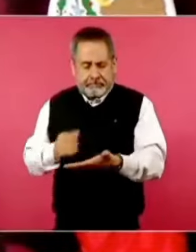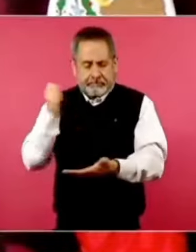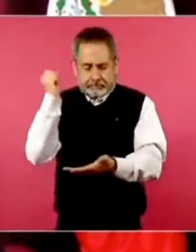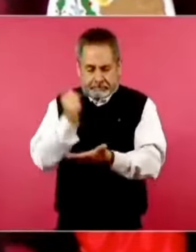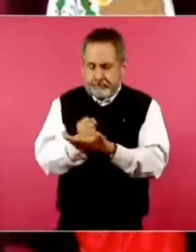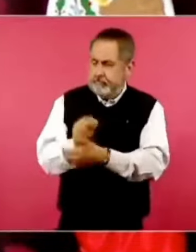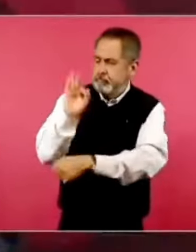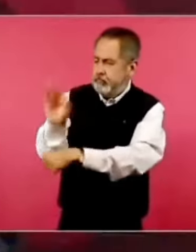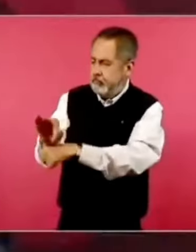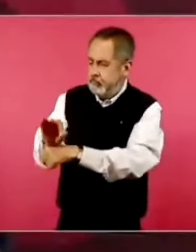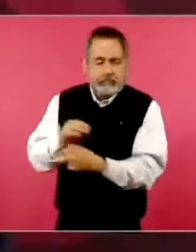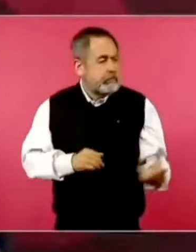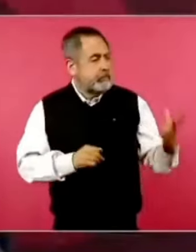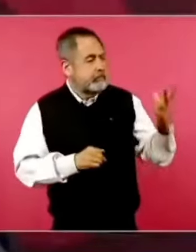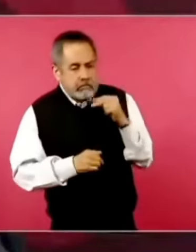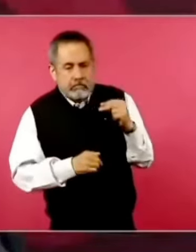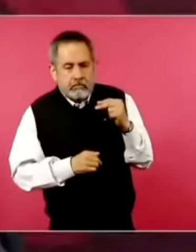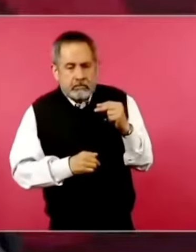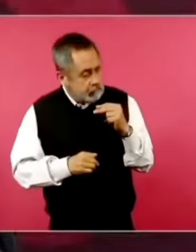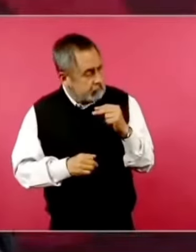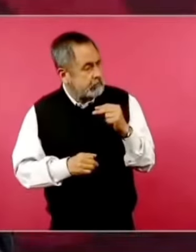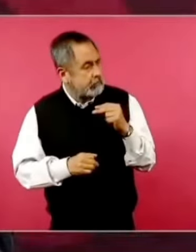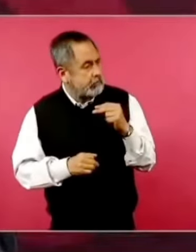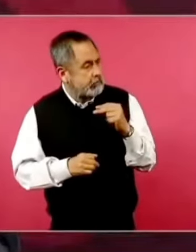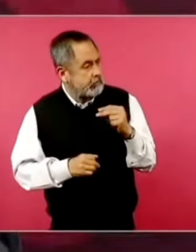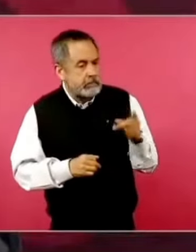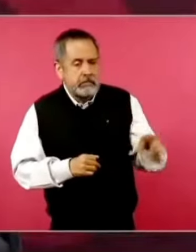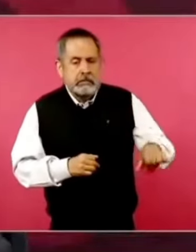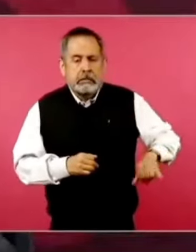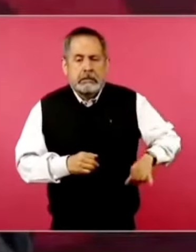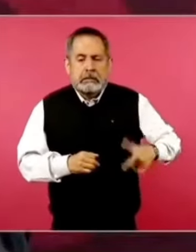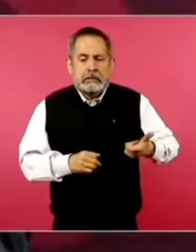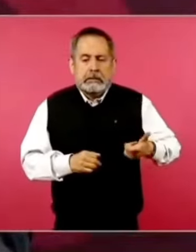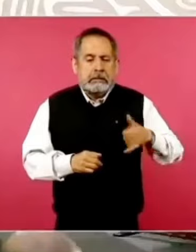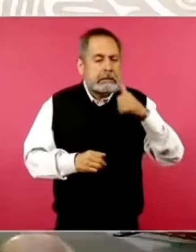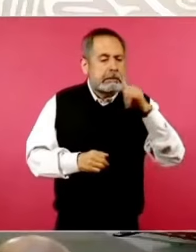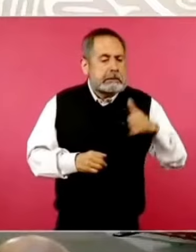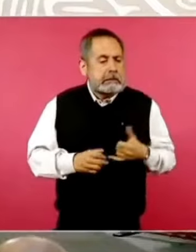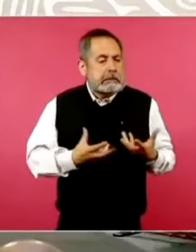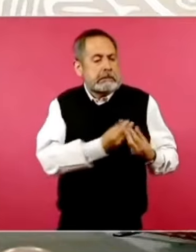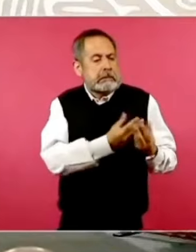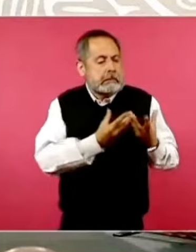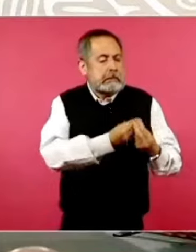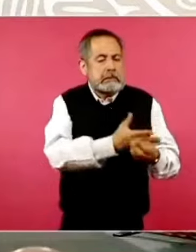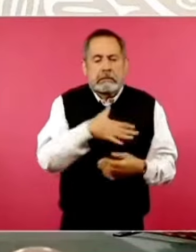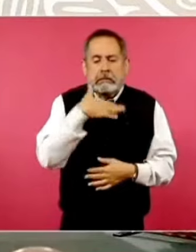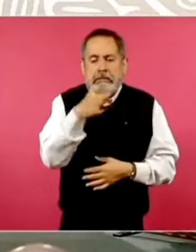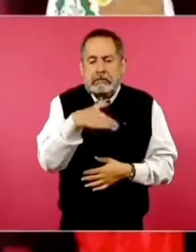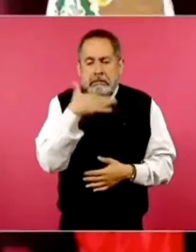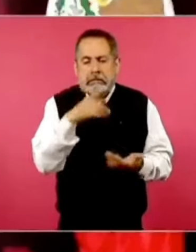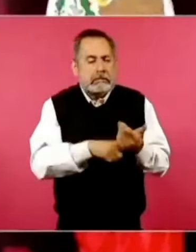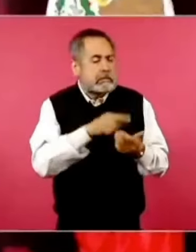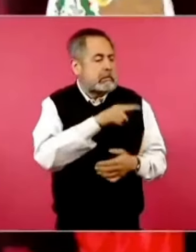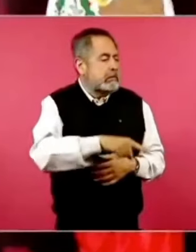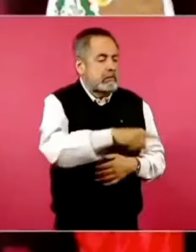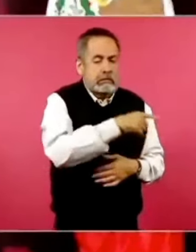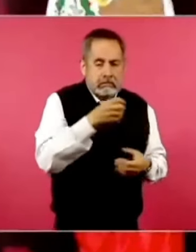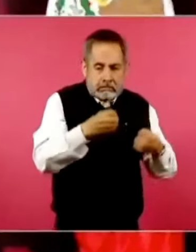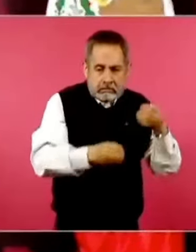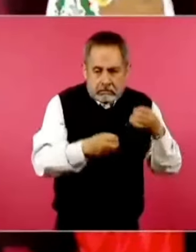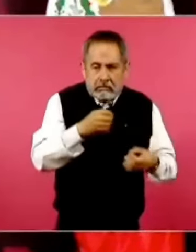los intereses económicos y por la de los jueces y del